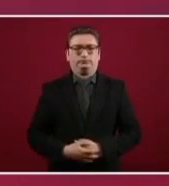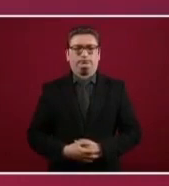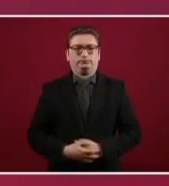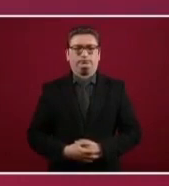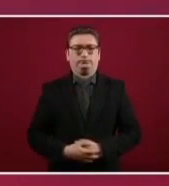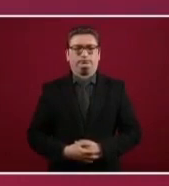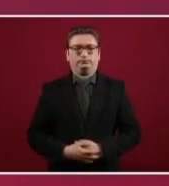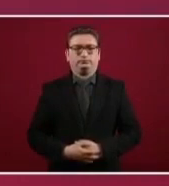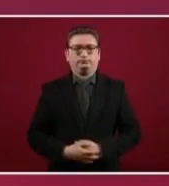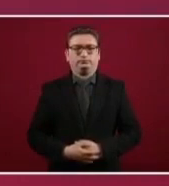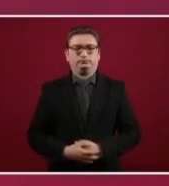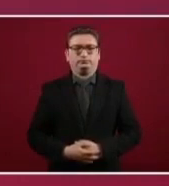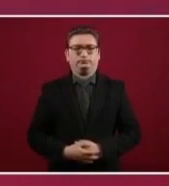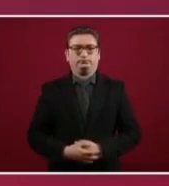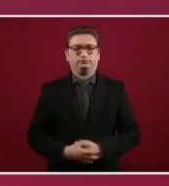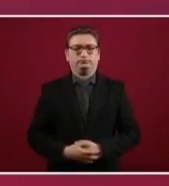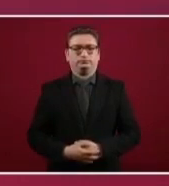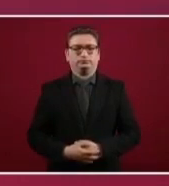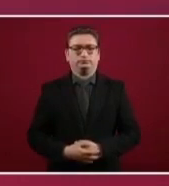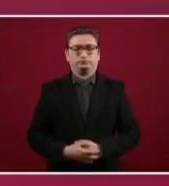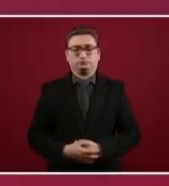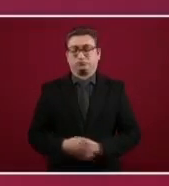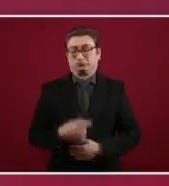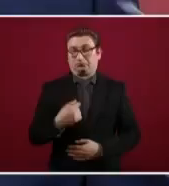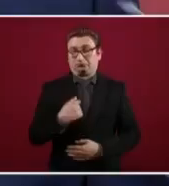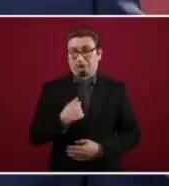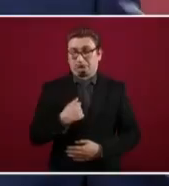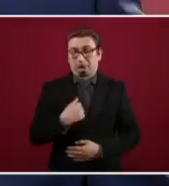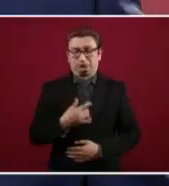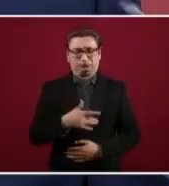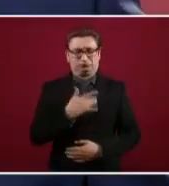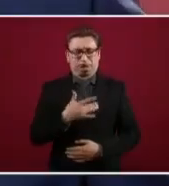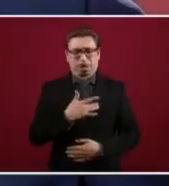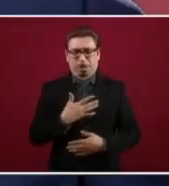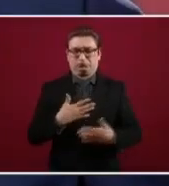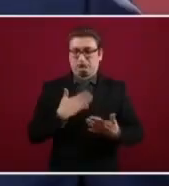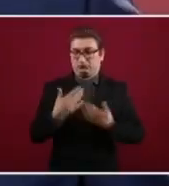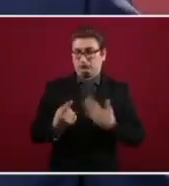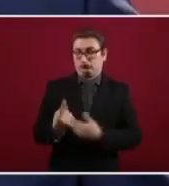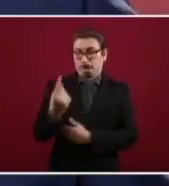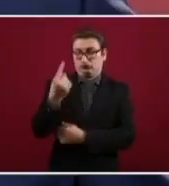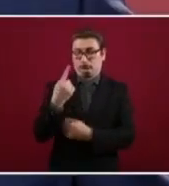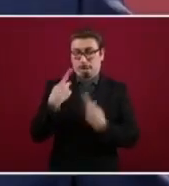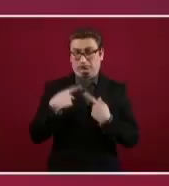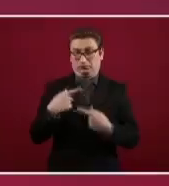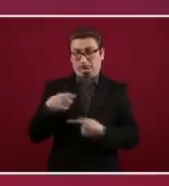de que celebró que una afectada